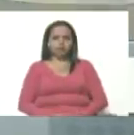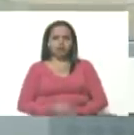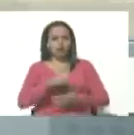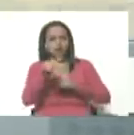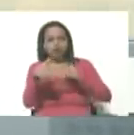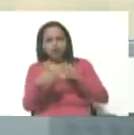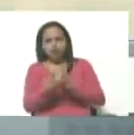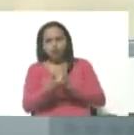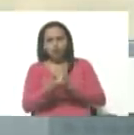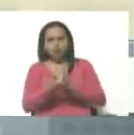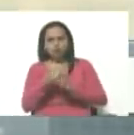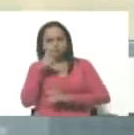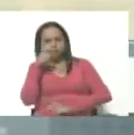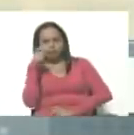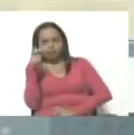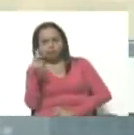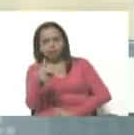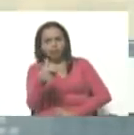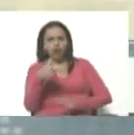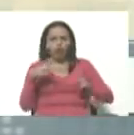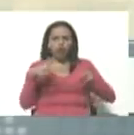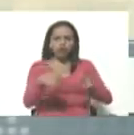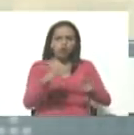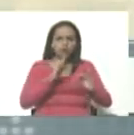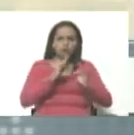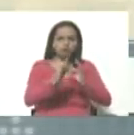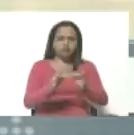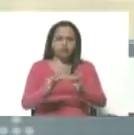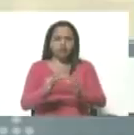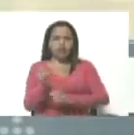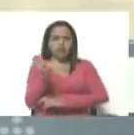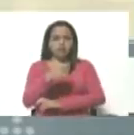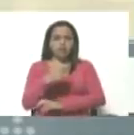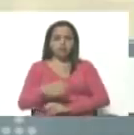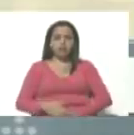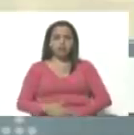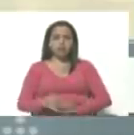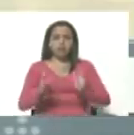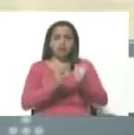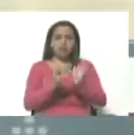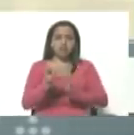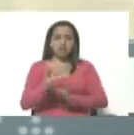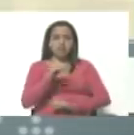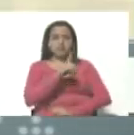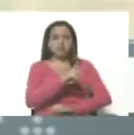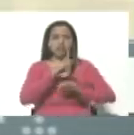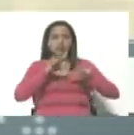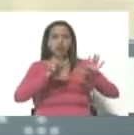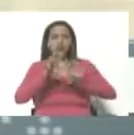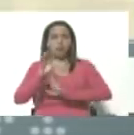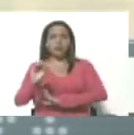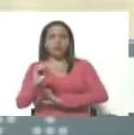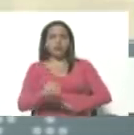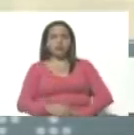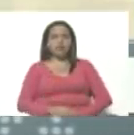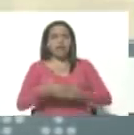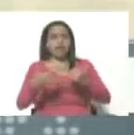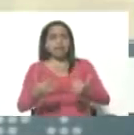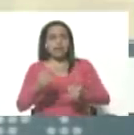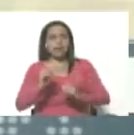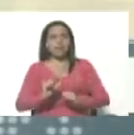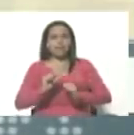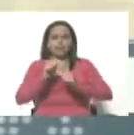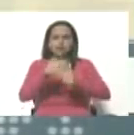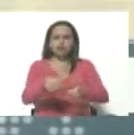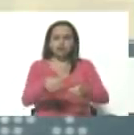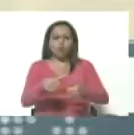las líneas de transmisión. En el mes de abril, 190 casos. Ya en el mes de mayo